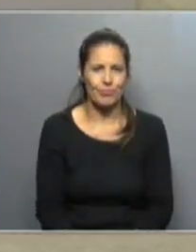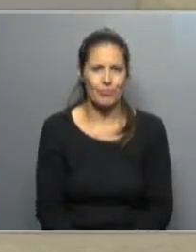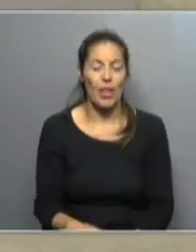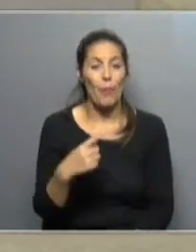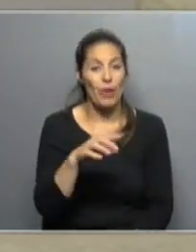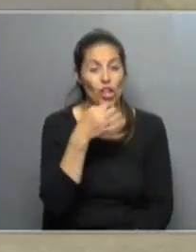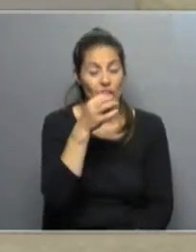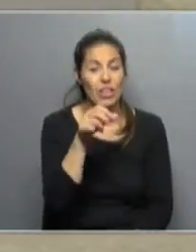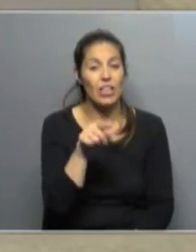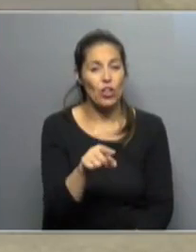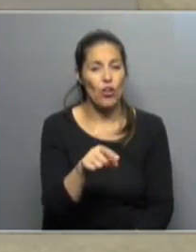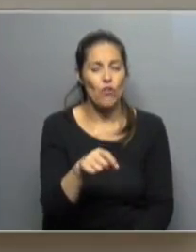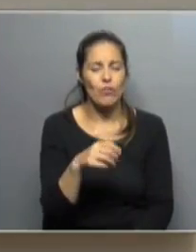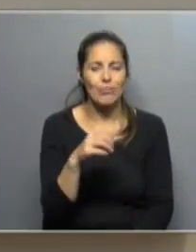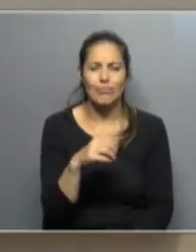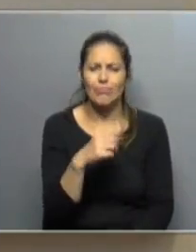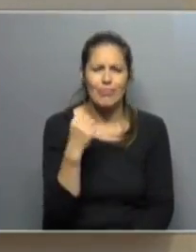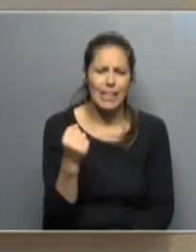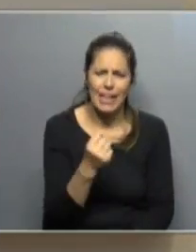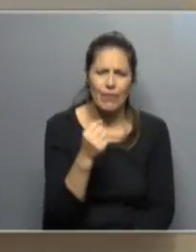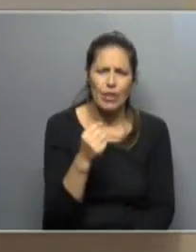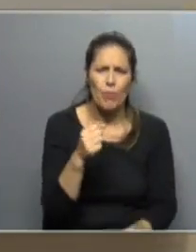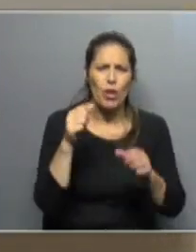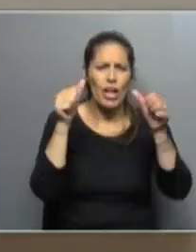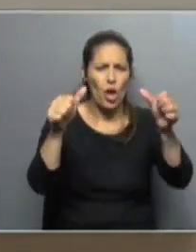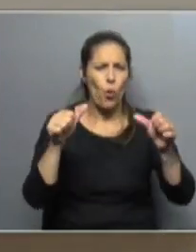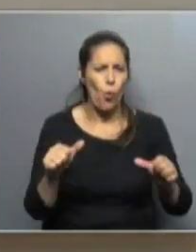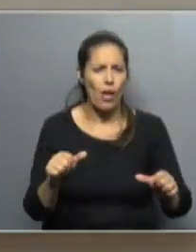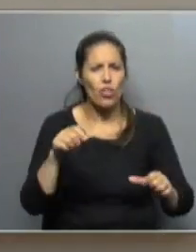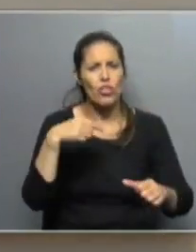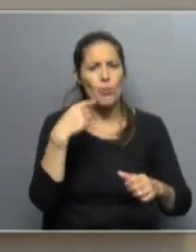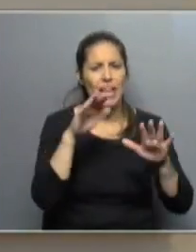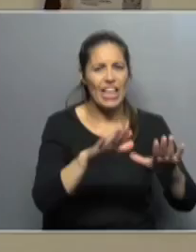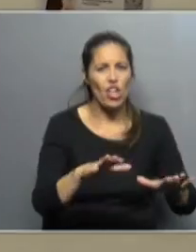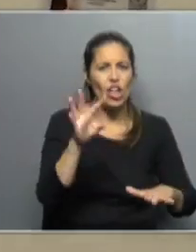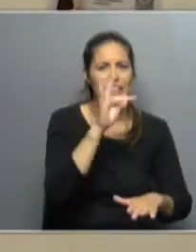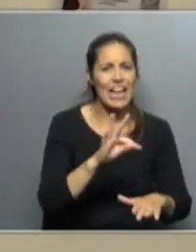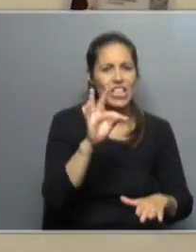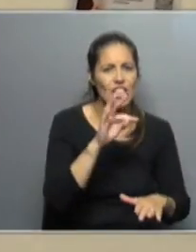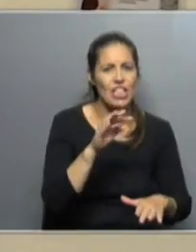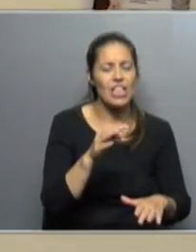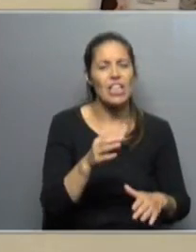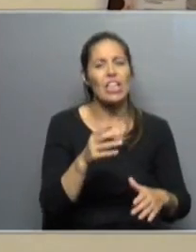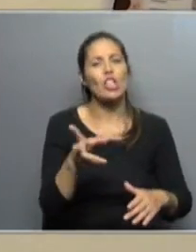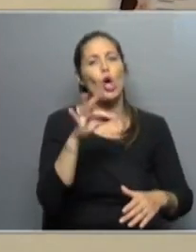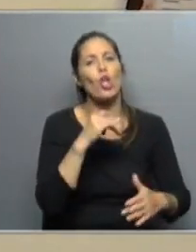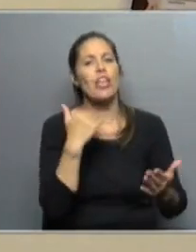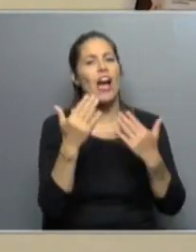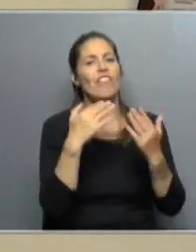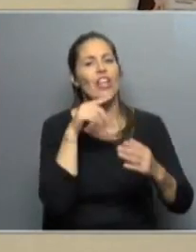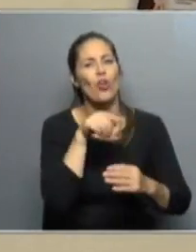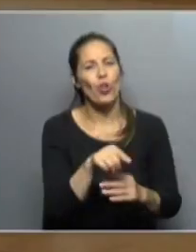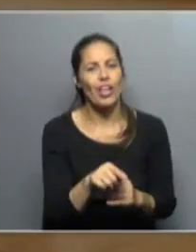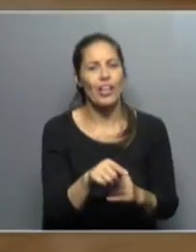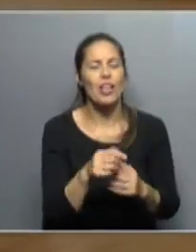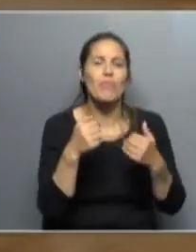Pero te digo, fue una cosa increíble porque, claro, el cuadro después quedó en el taller y era todos los días hablar con él y un día empecé a hablar